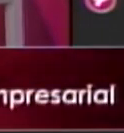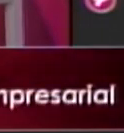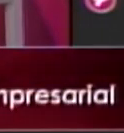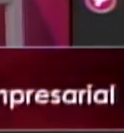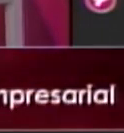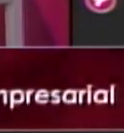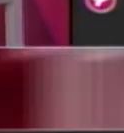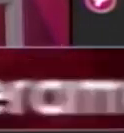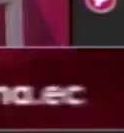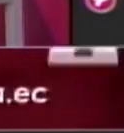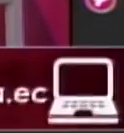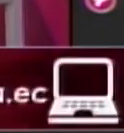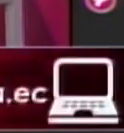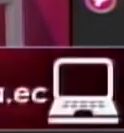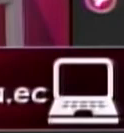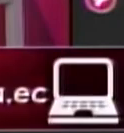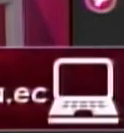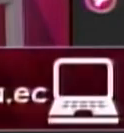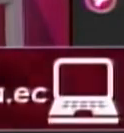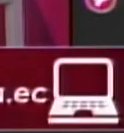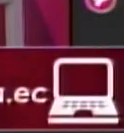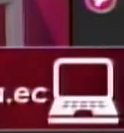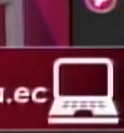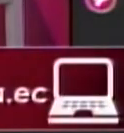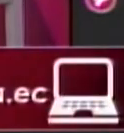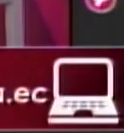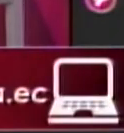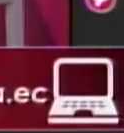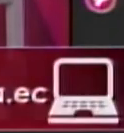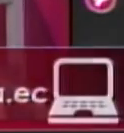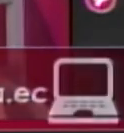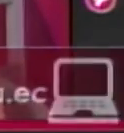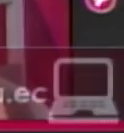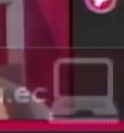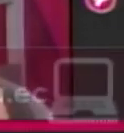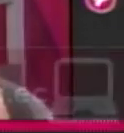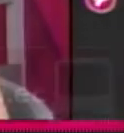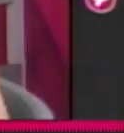seguirnos en Twitter, en @enbogaec, y en Instagram, en @enbogaempresarial.